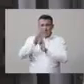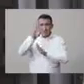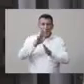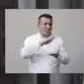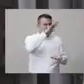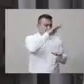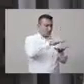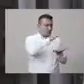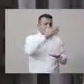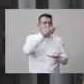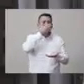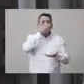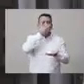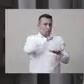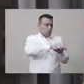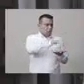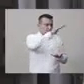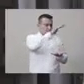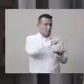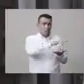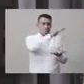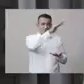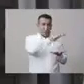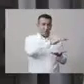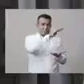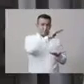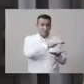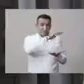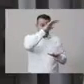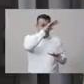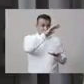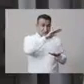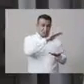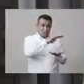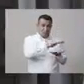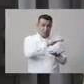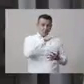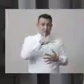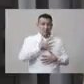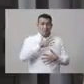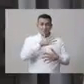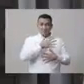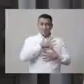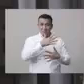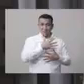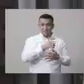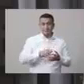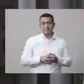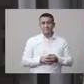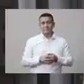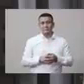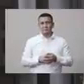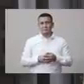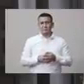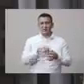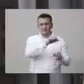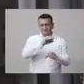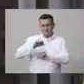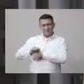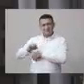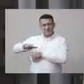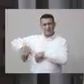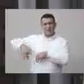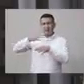semanas, les anuncié la adquisición de 24 ventiladores y monitores adicionales. Hoy, debido al